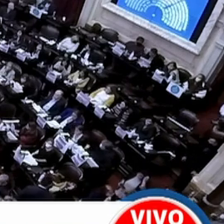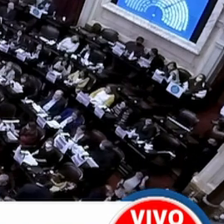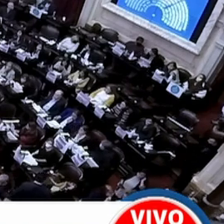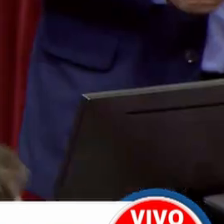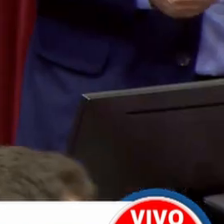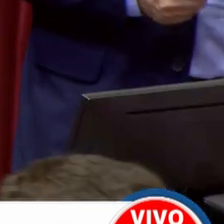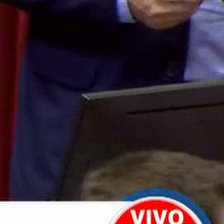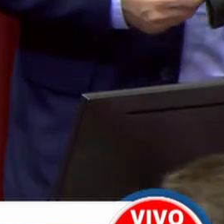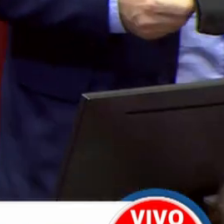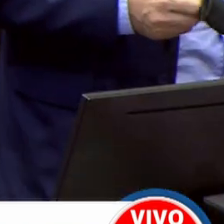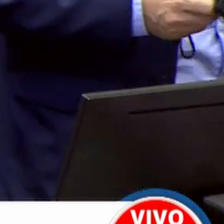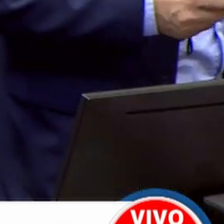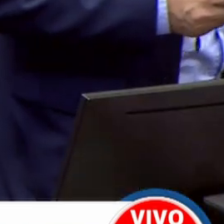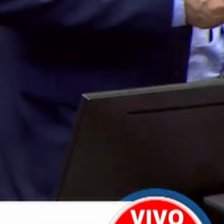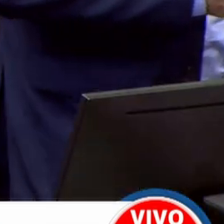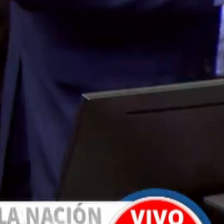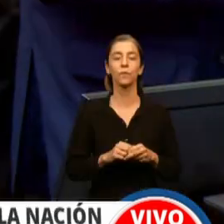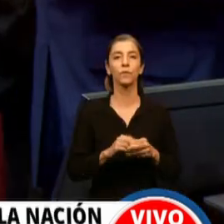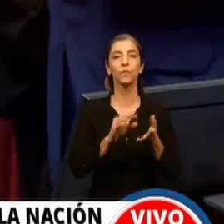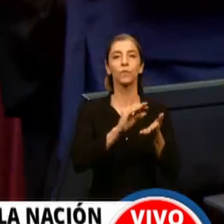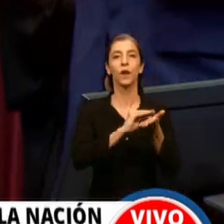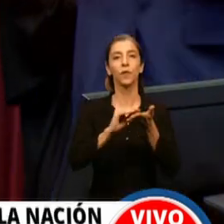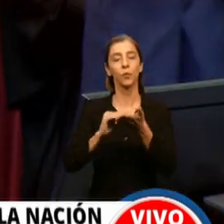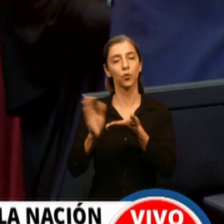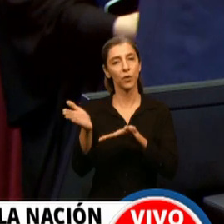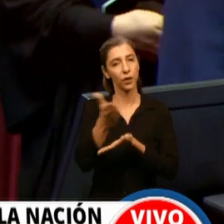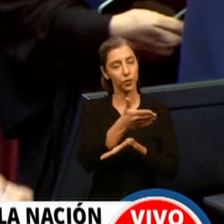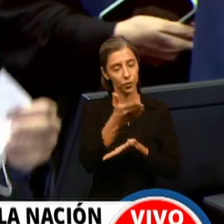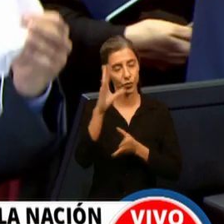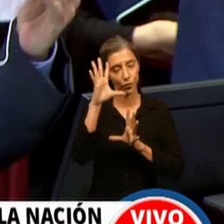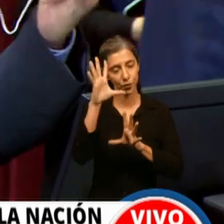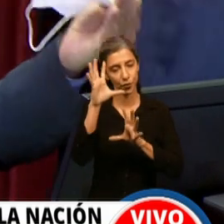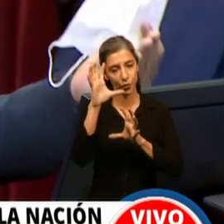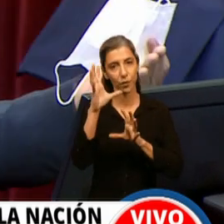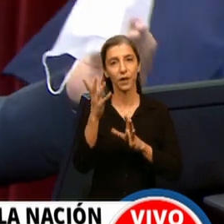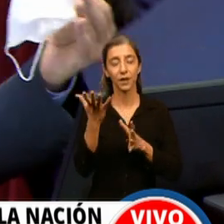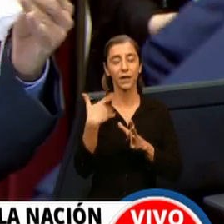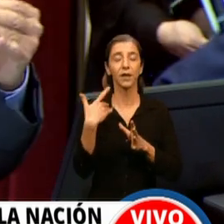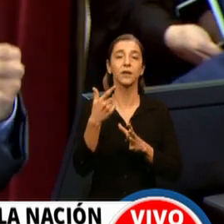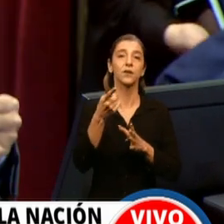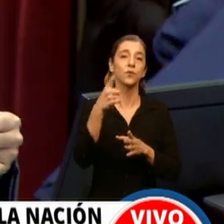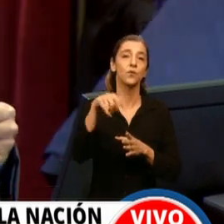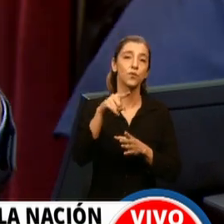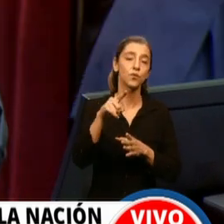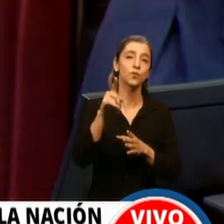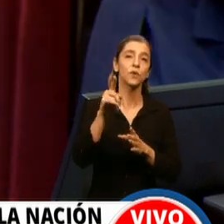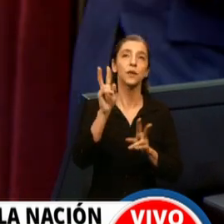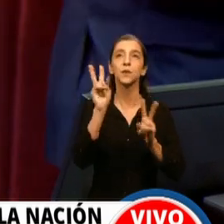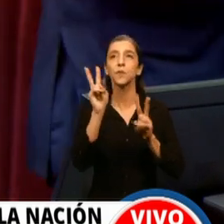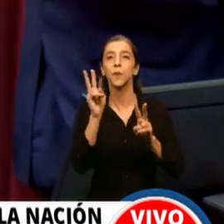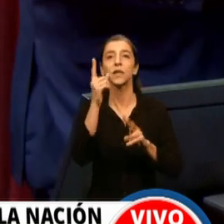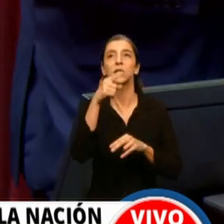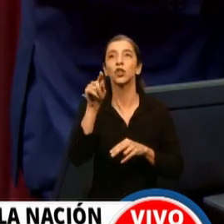quiero recordarle a los señores diputados y diputadas por esto de que hay 135 132